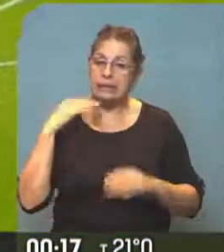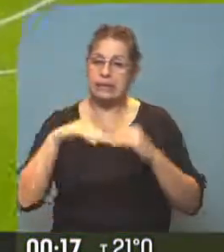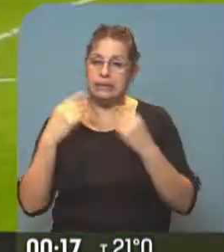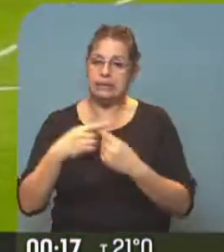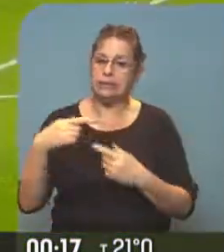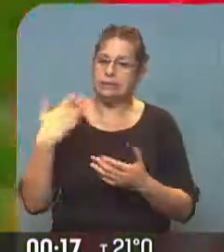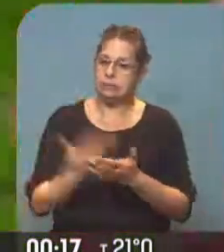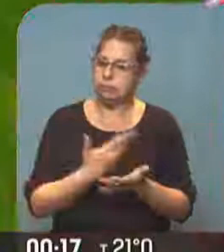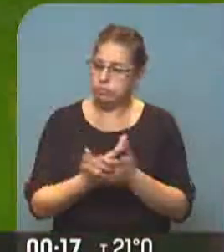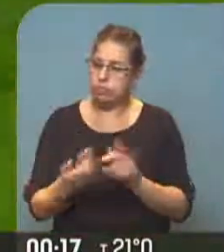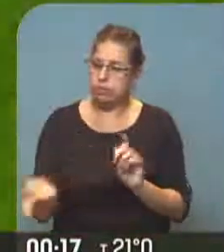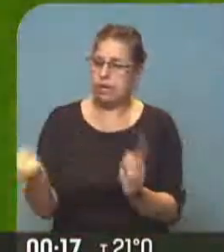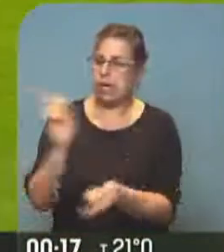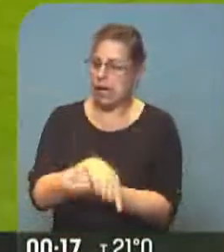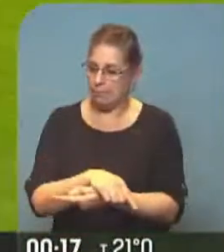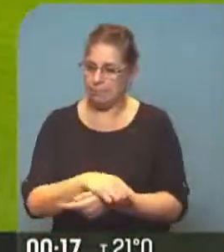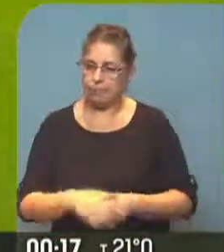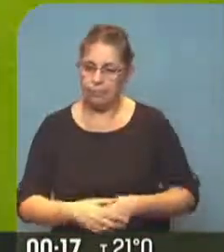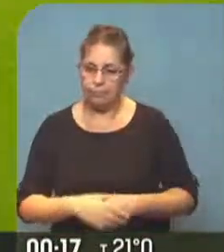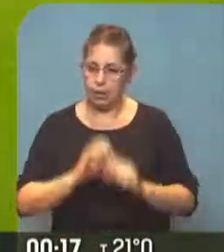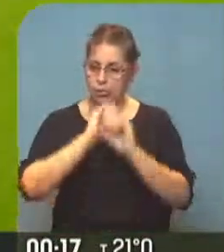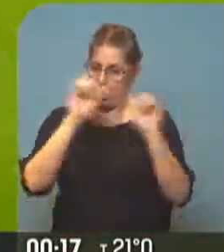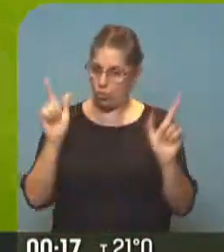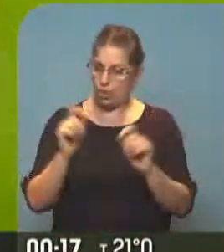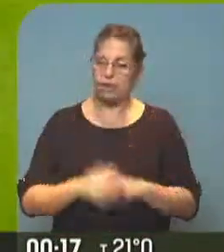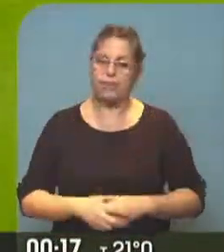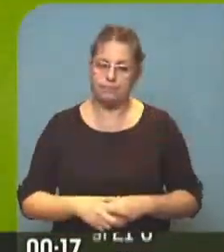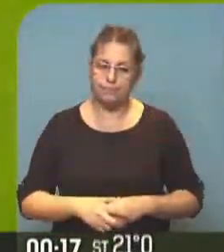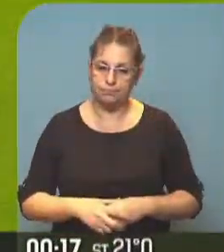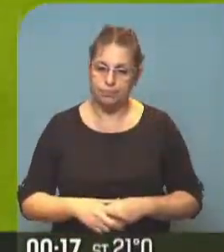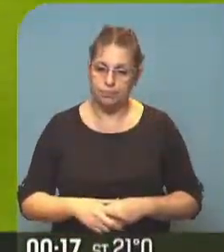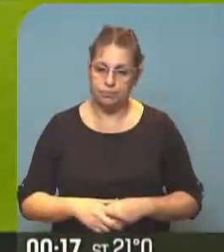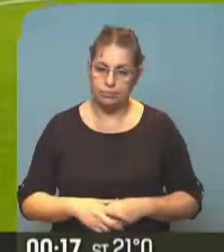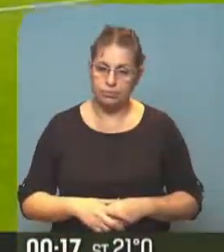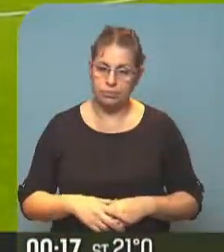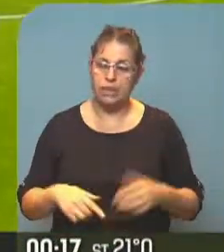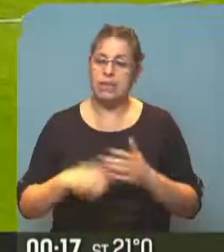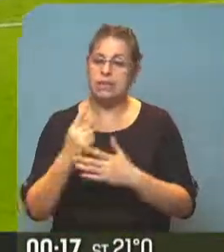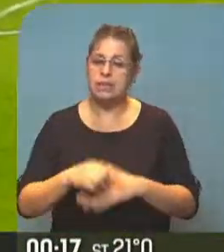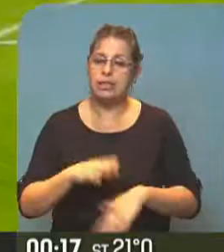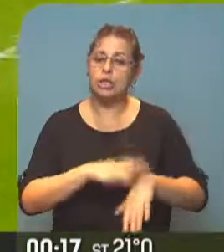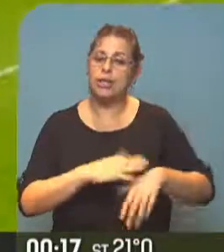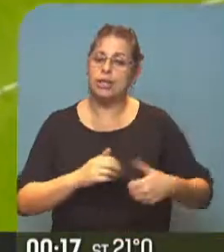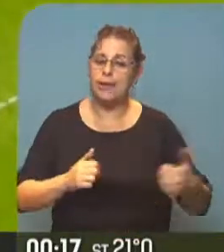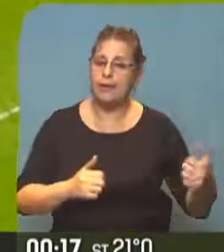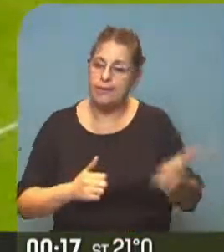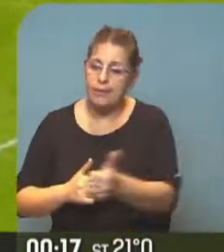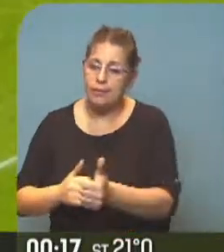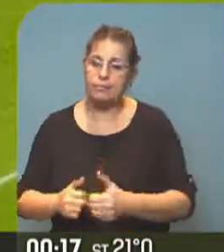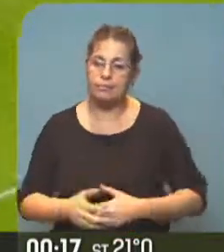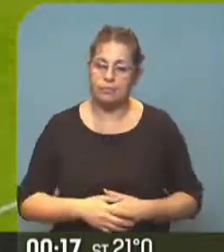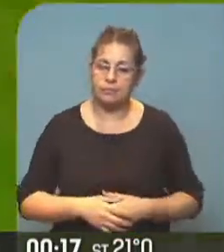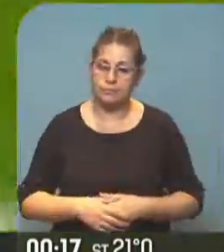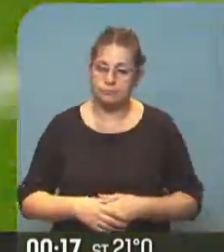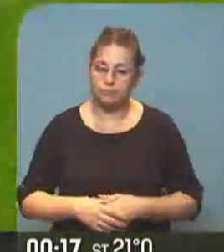adverso. Arsenal lo sorprendía con esos centros desde la izquierda, cruzado, pero